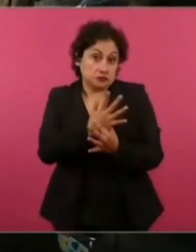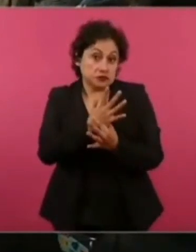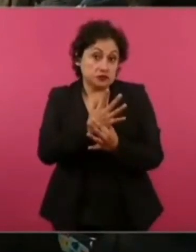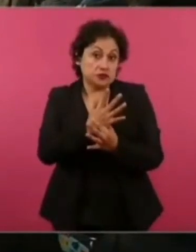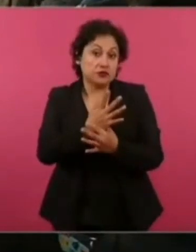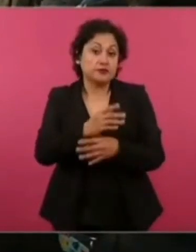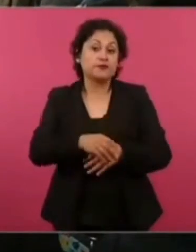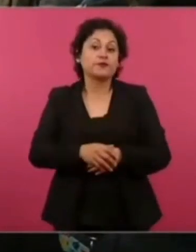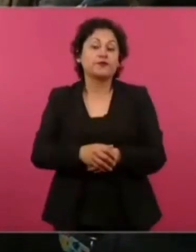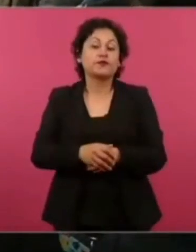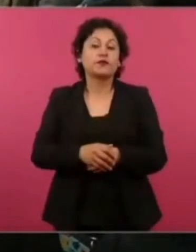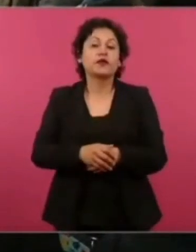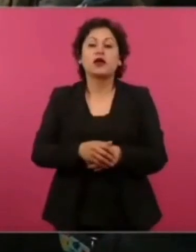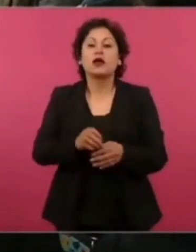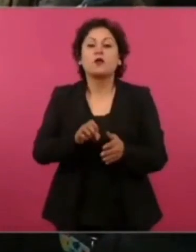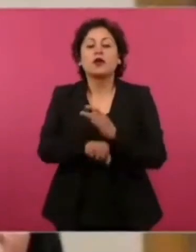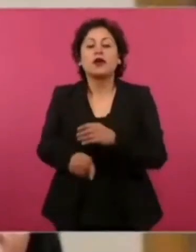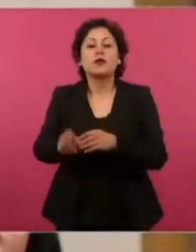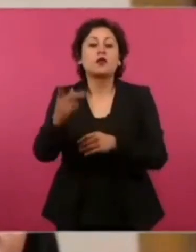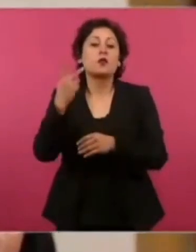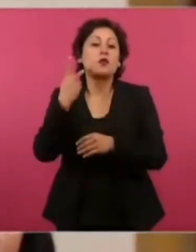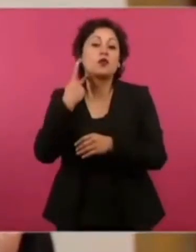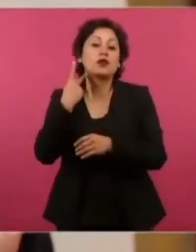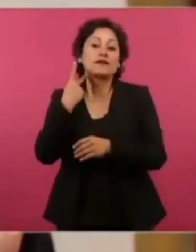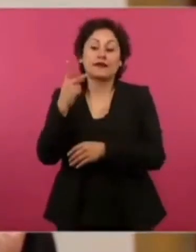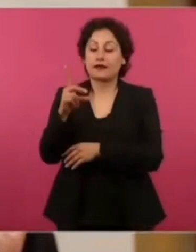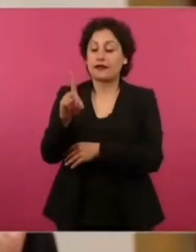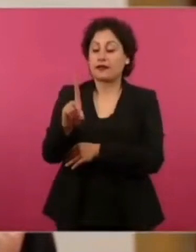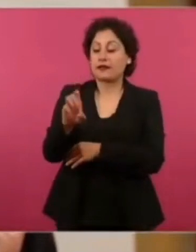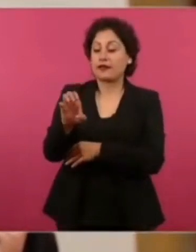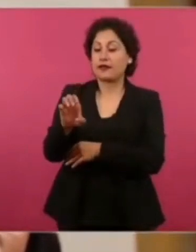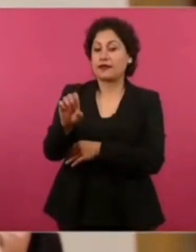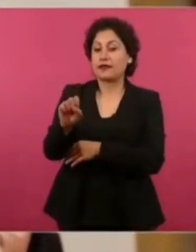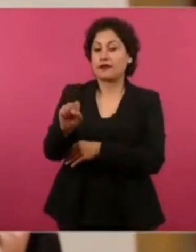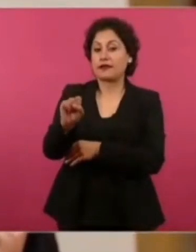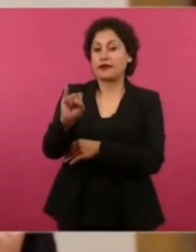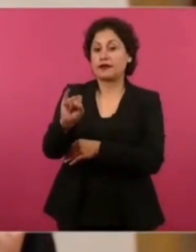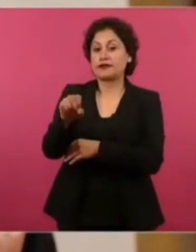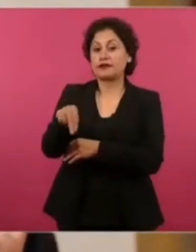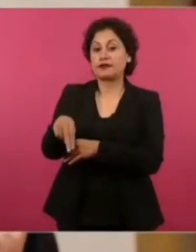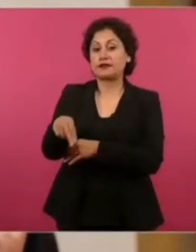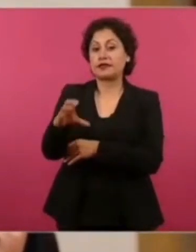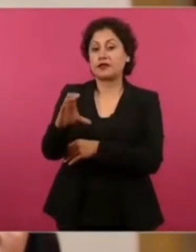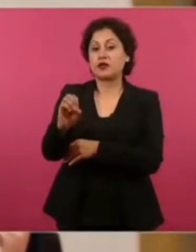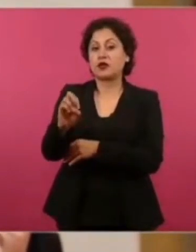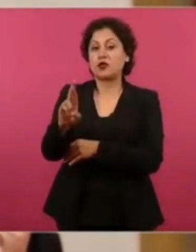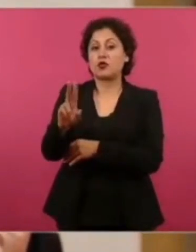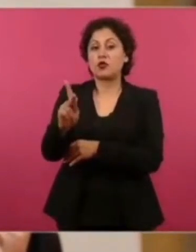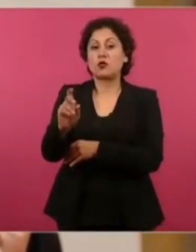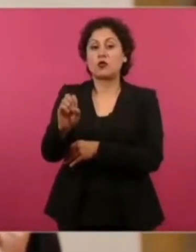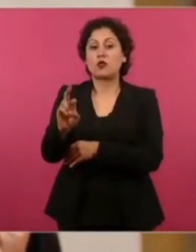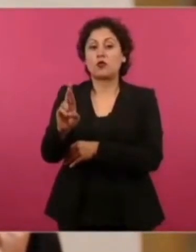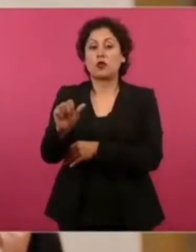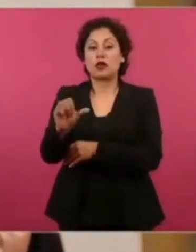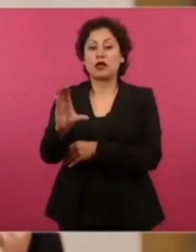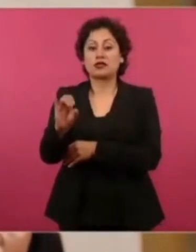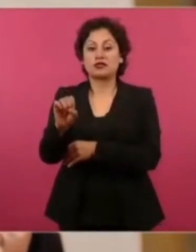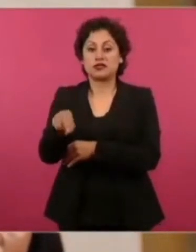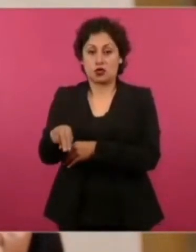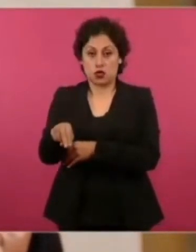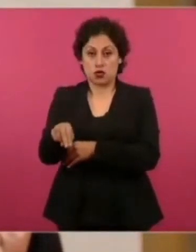de desincorporación, así le llamaban, desincorporación de bienes del Estado.